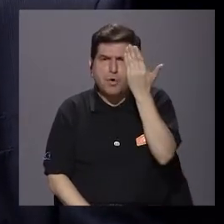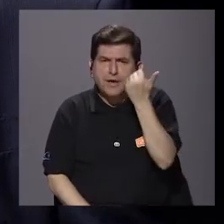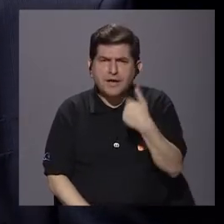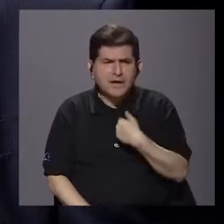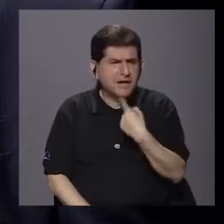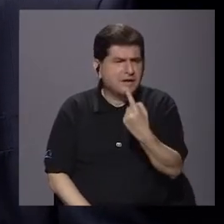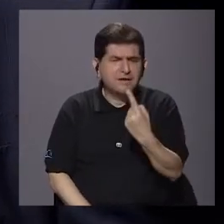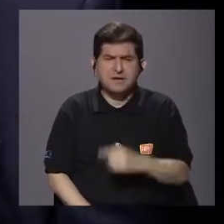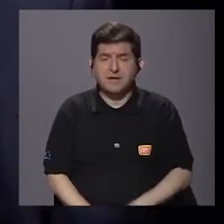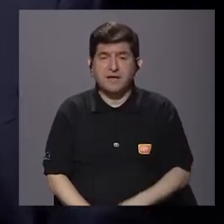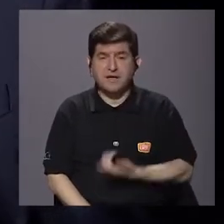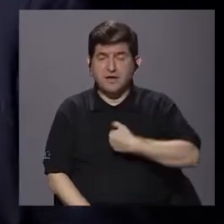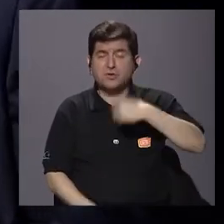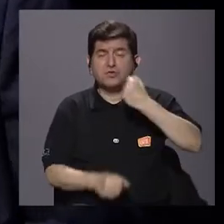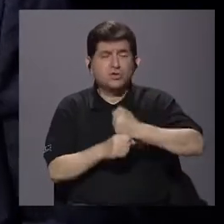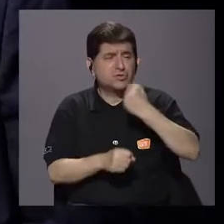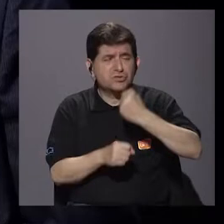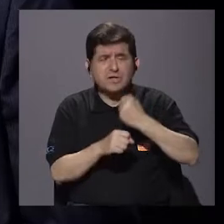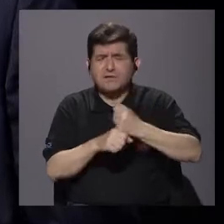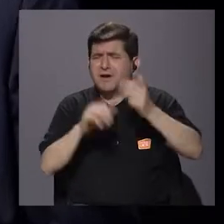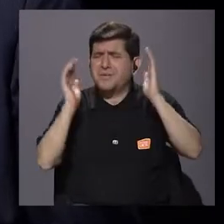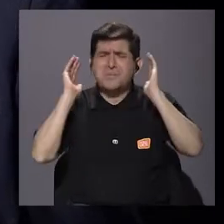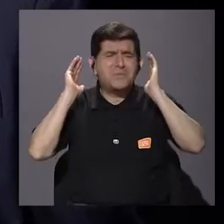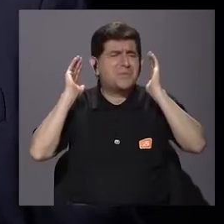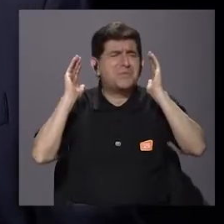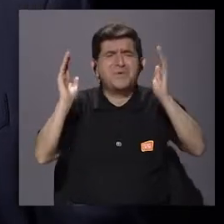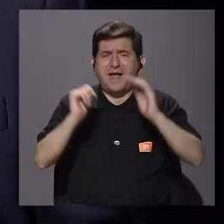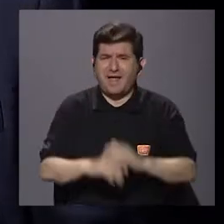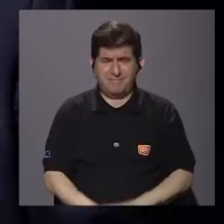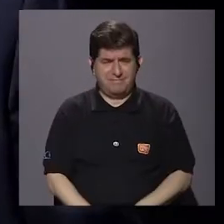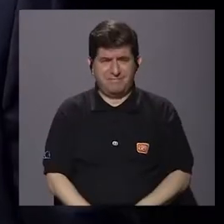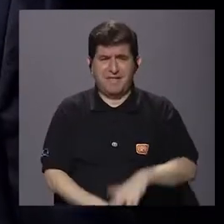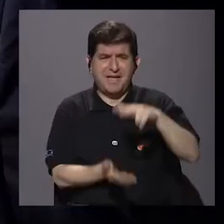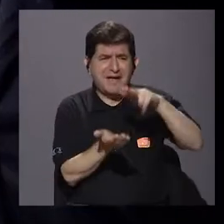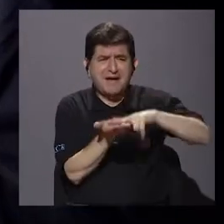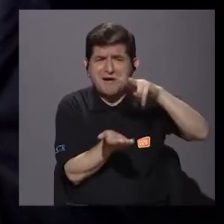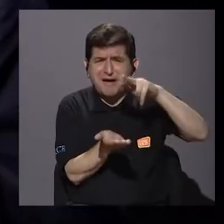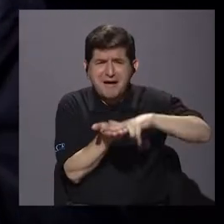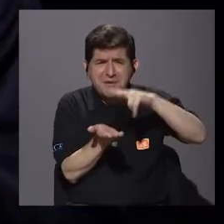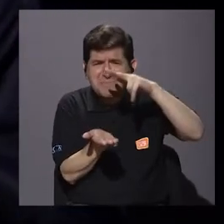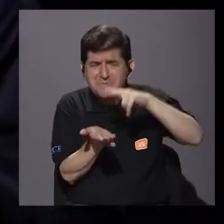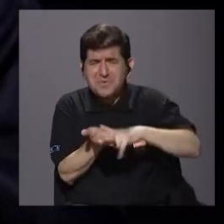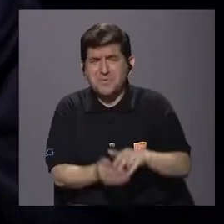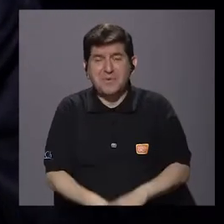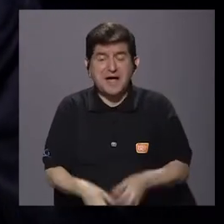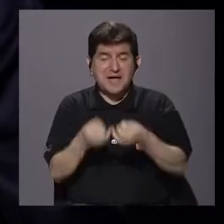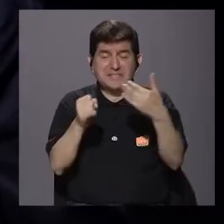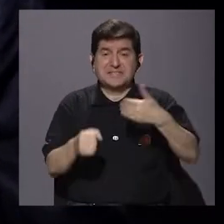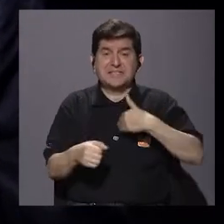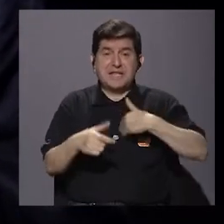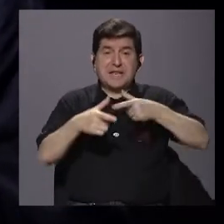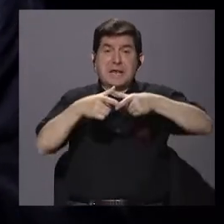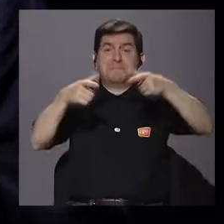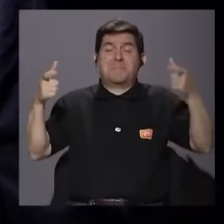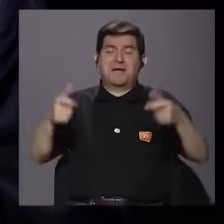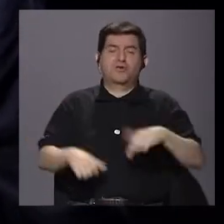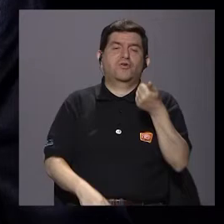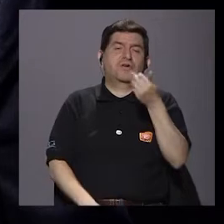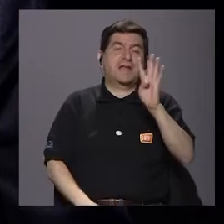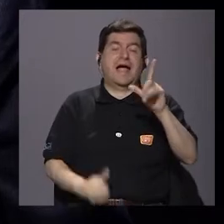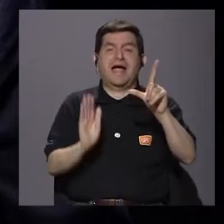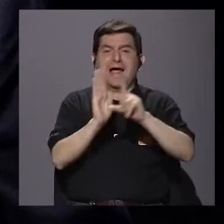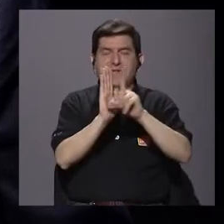leo porque hemos hecho un esfuerzo enorme hemos aprobado sin tener mayoría 14